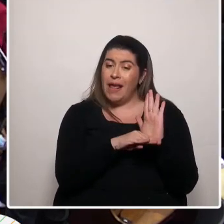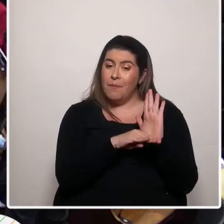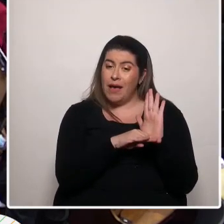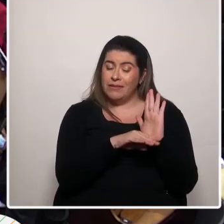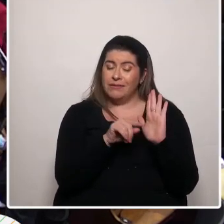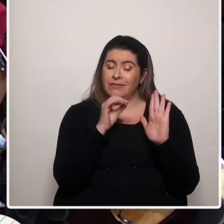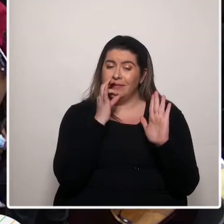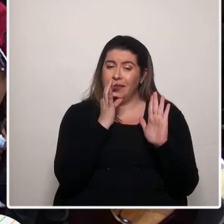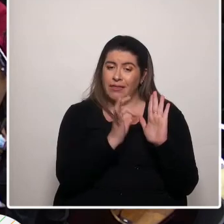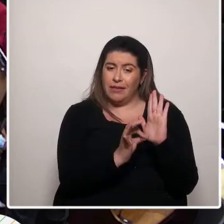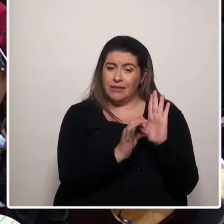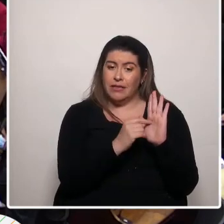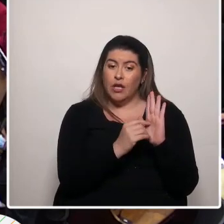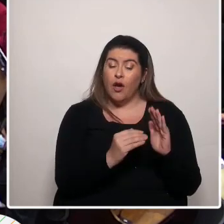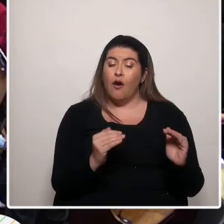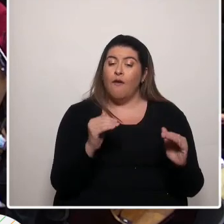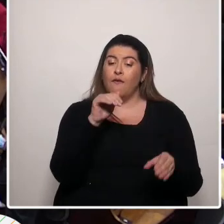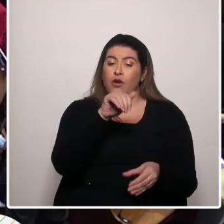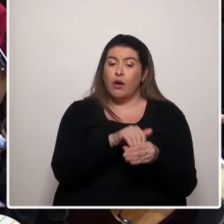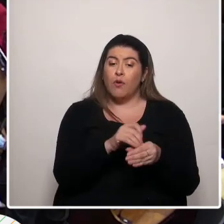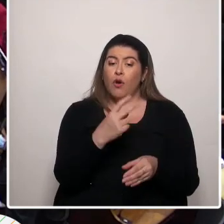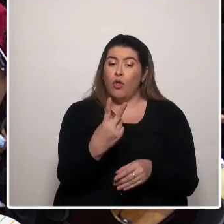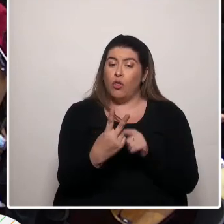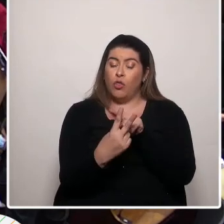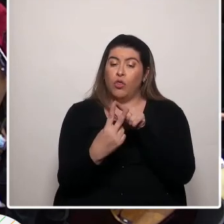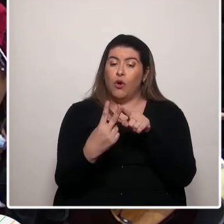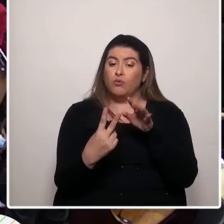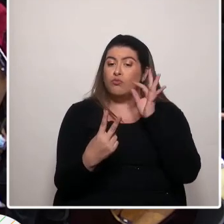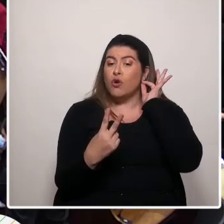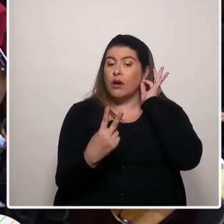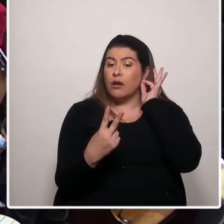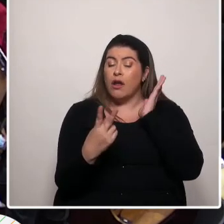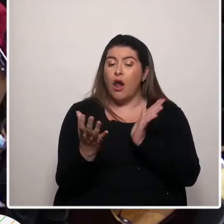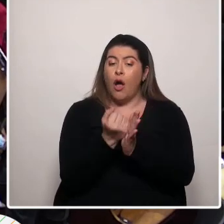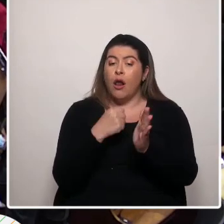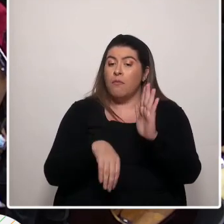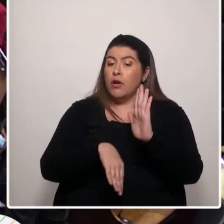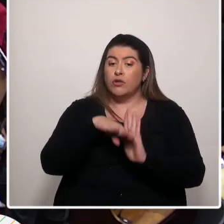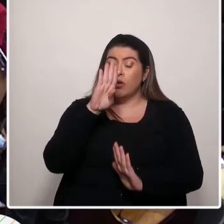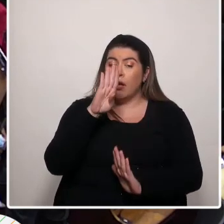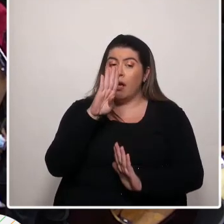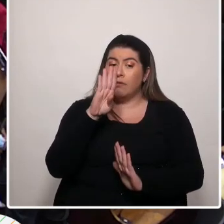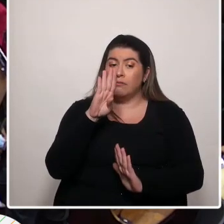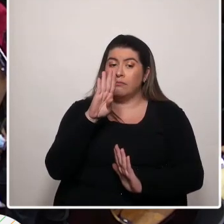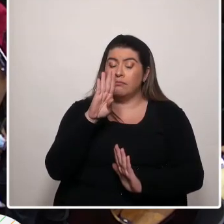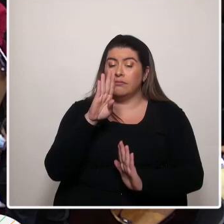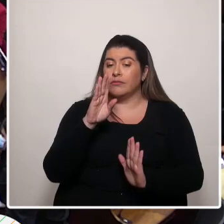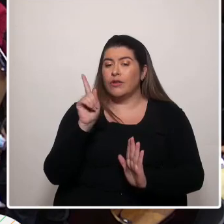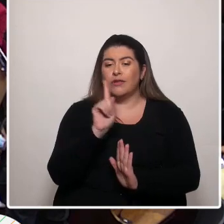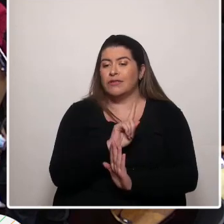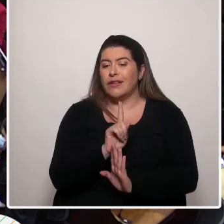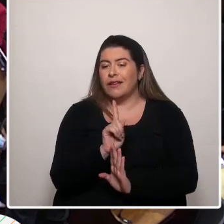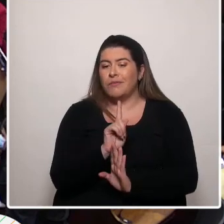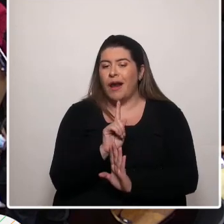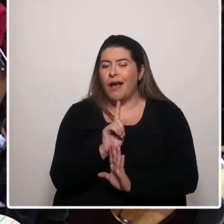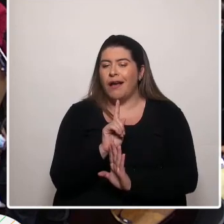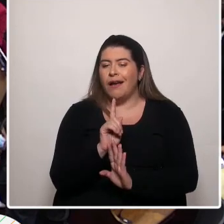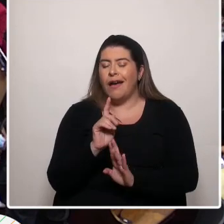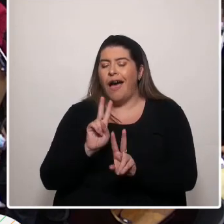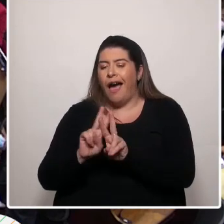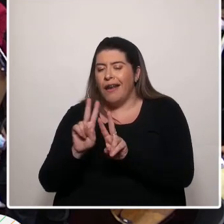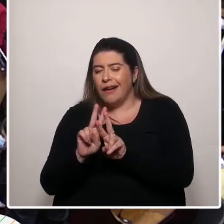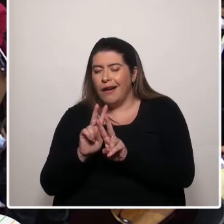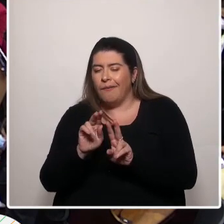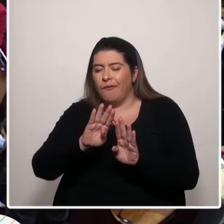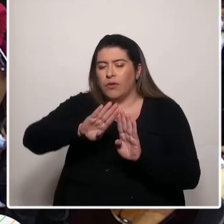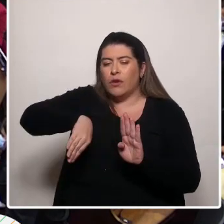si votamos por dos mujeres y esas dos mujeres obtienen la mayoría, no se puede aplicar ese criterio de corrección para favorecer, digamos,